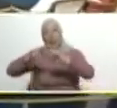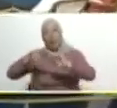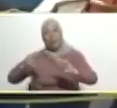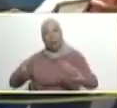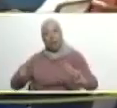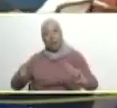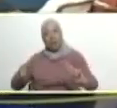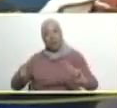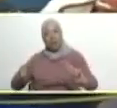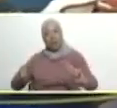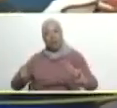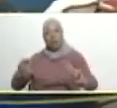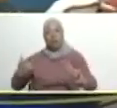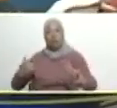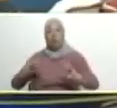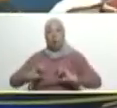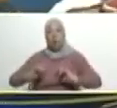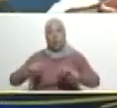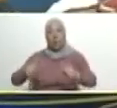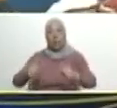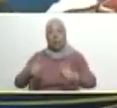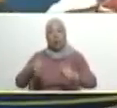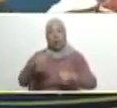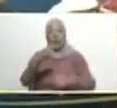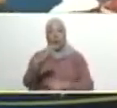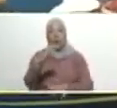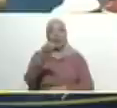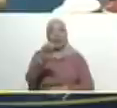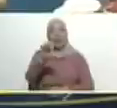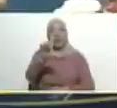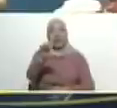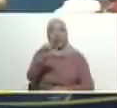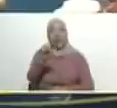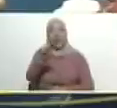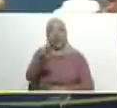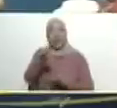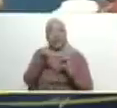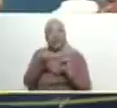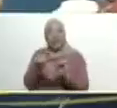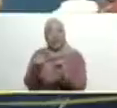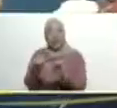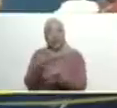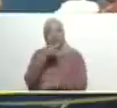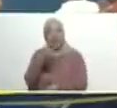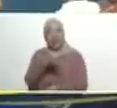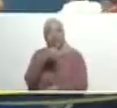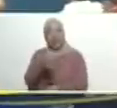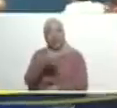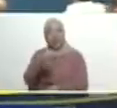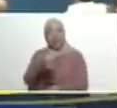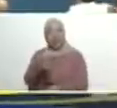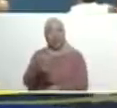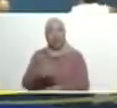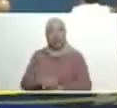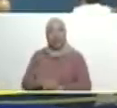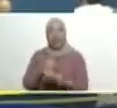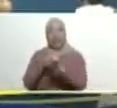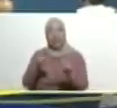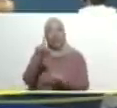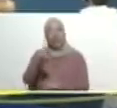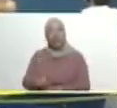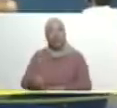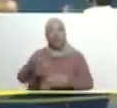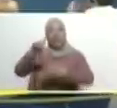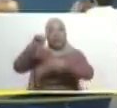Así lo declaramos desde la CELAP. Así se ha mantenido y así debe ser. Pero además,